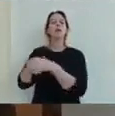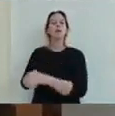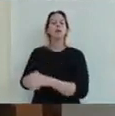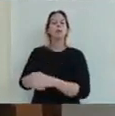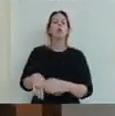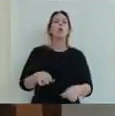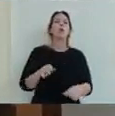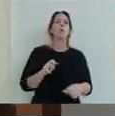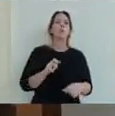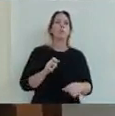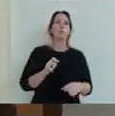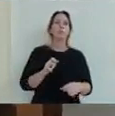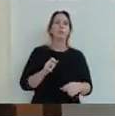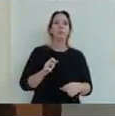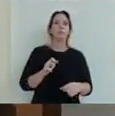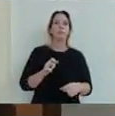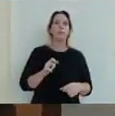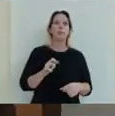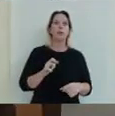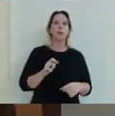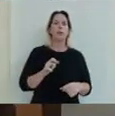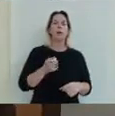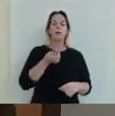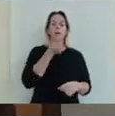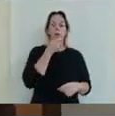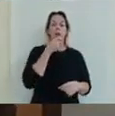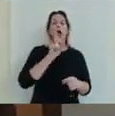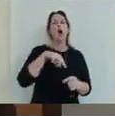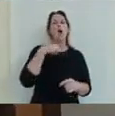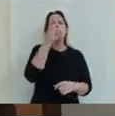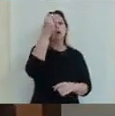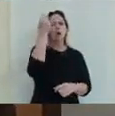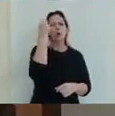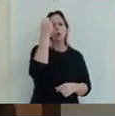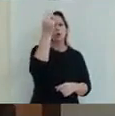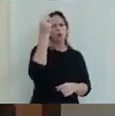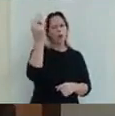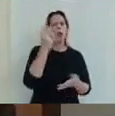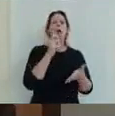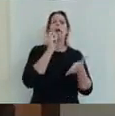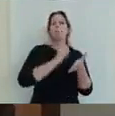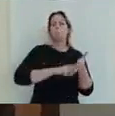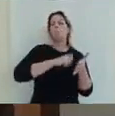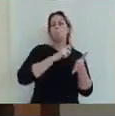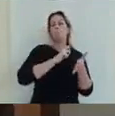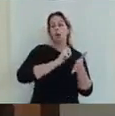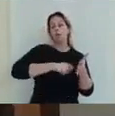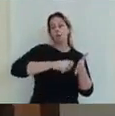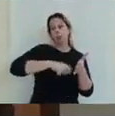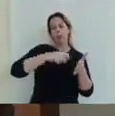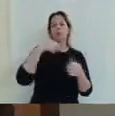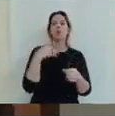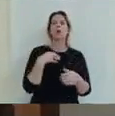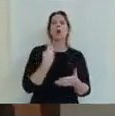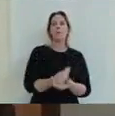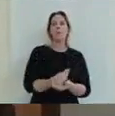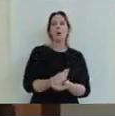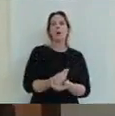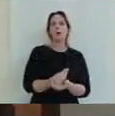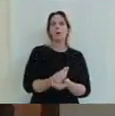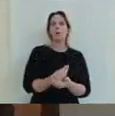apoyado por otro señor concejal, por lo menos, se lo destinará a la comisión respectiva. Si el proyecto no tuviese apoyo, no será tomado